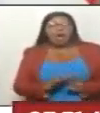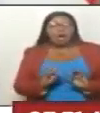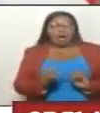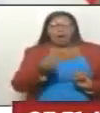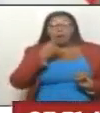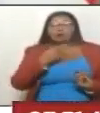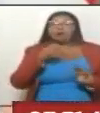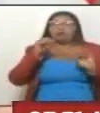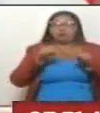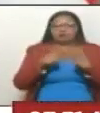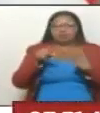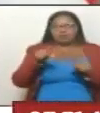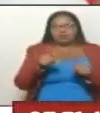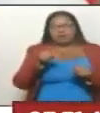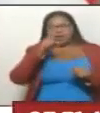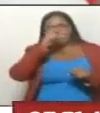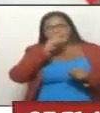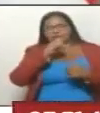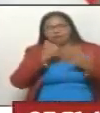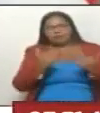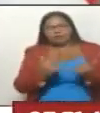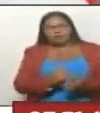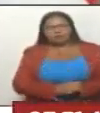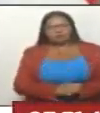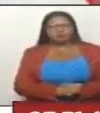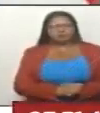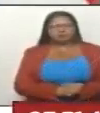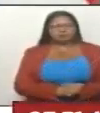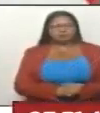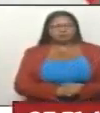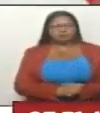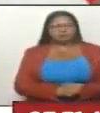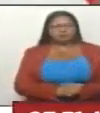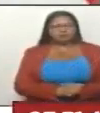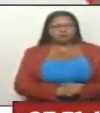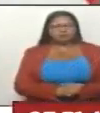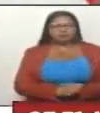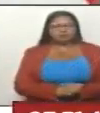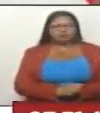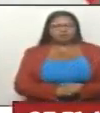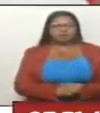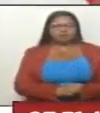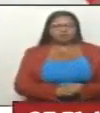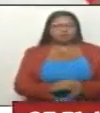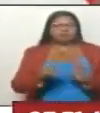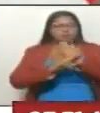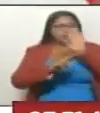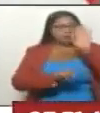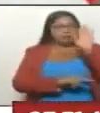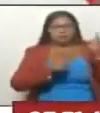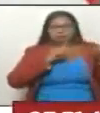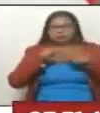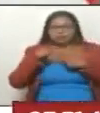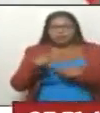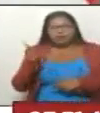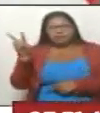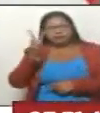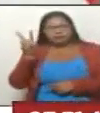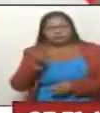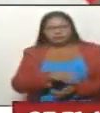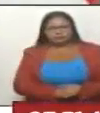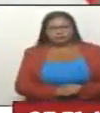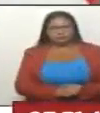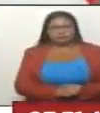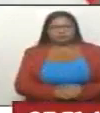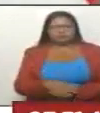de verdad, el daño ha sido... Pues entonces las medidas las orientaron, imagínate, a Venezuela, que es